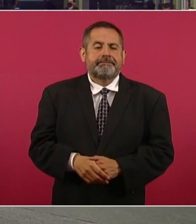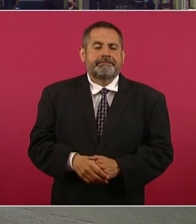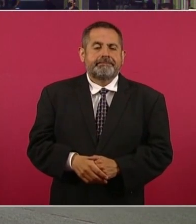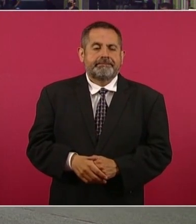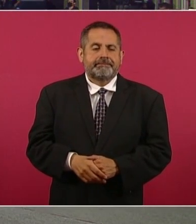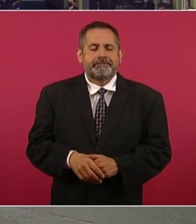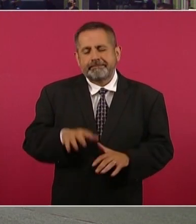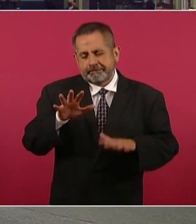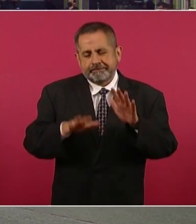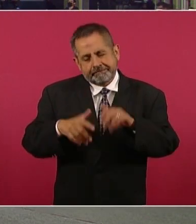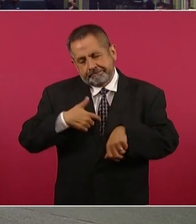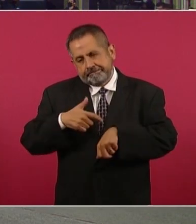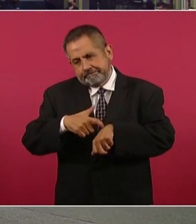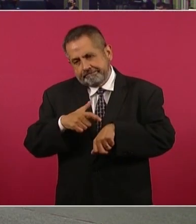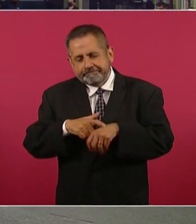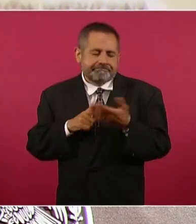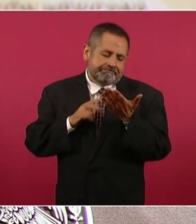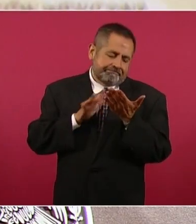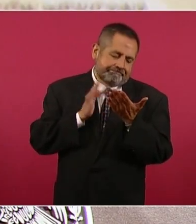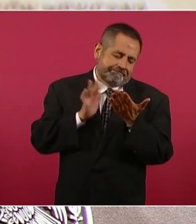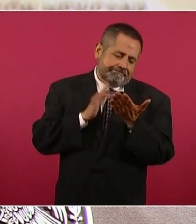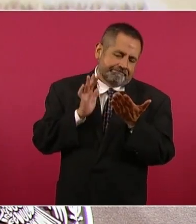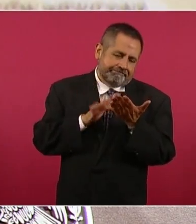cuando tengo tiempo.